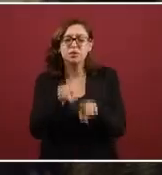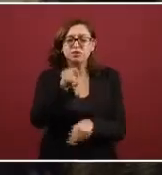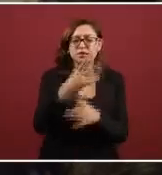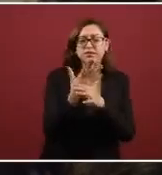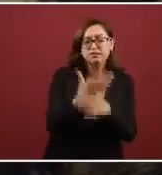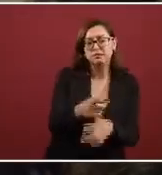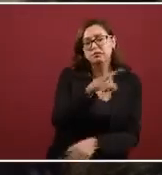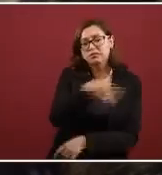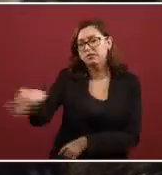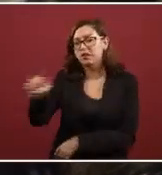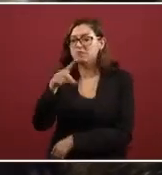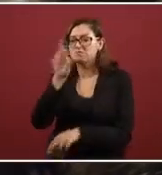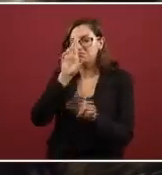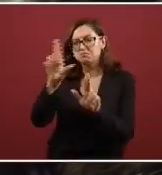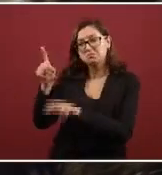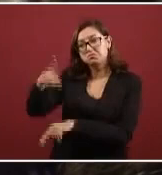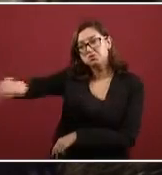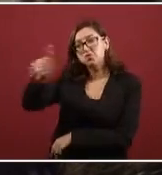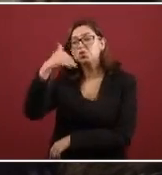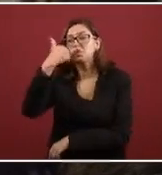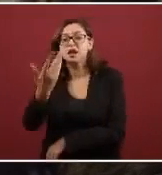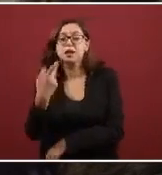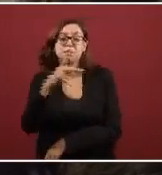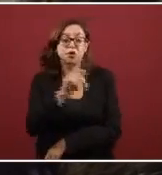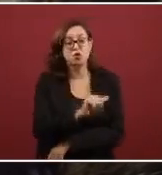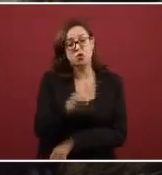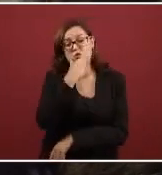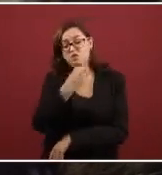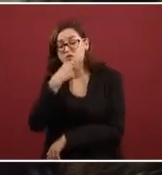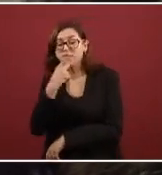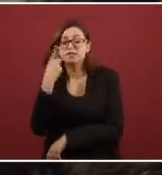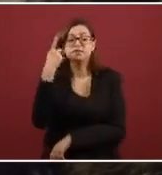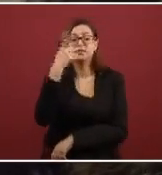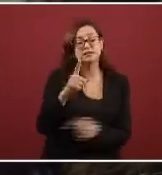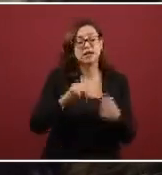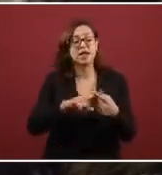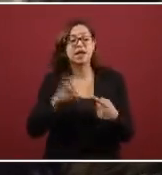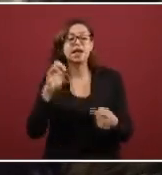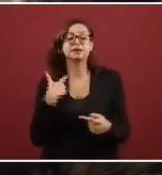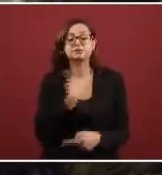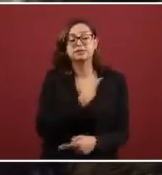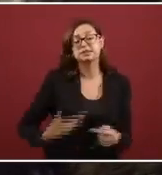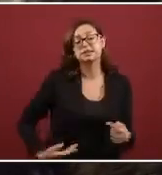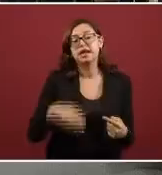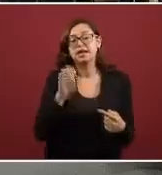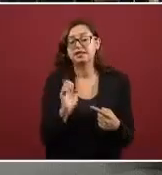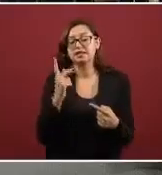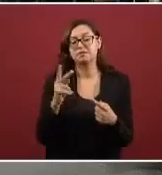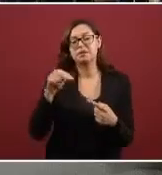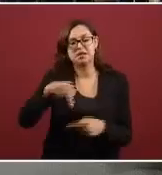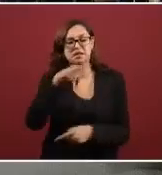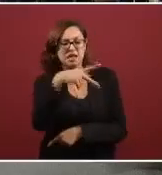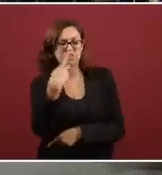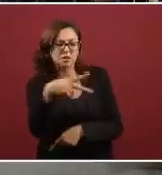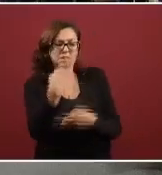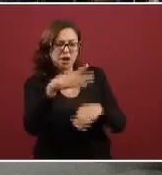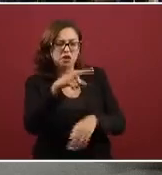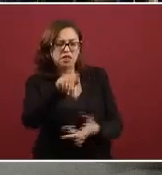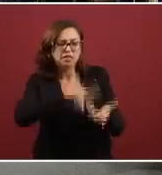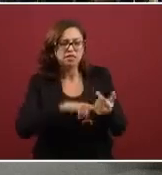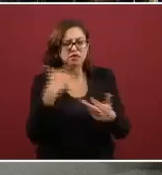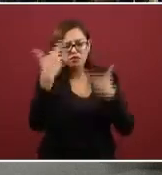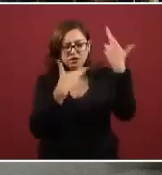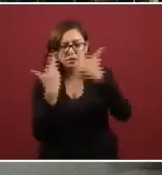investigando las cuentas de los expresidentes, en este caso Enrique Peña Nieto. ¿Cambió algo en